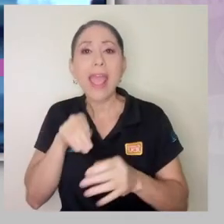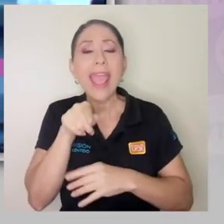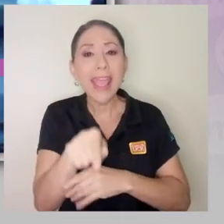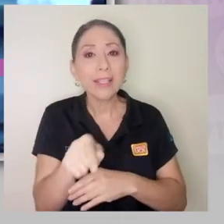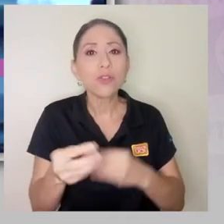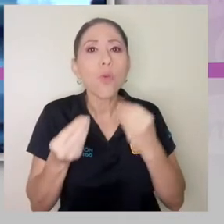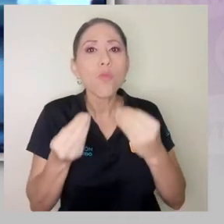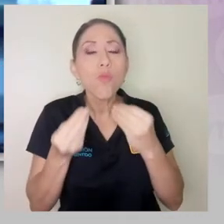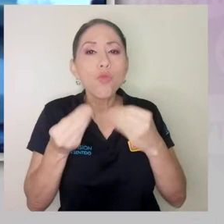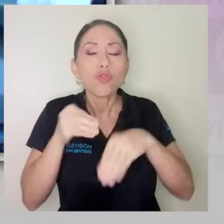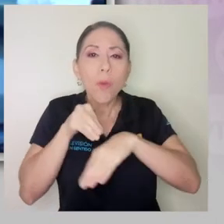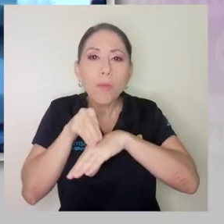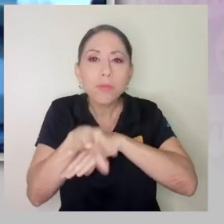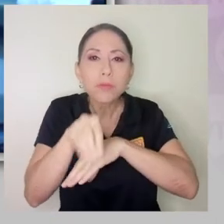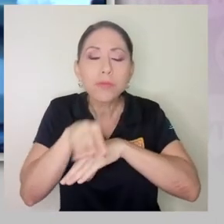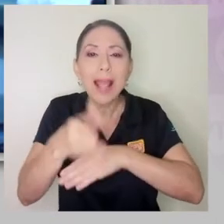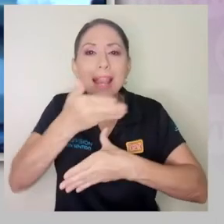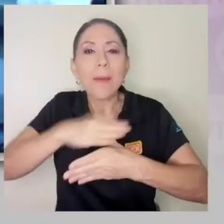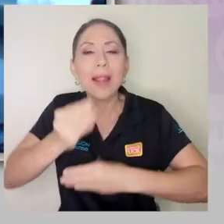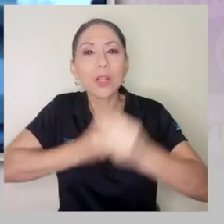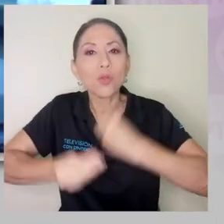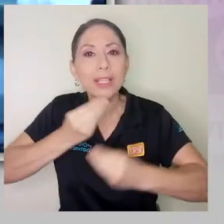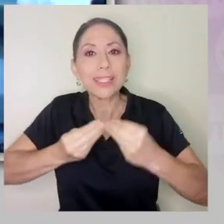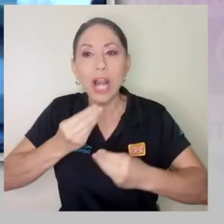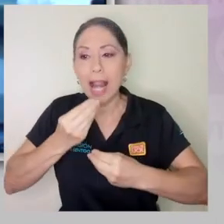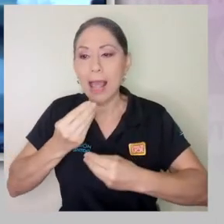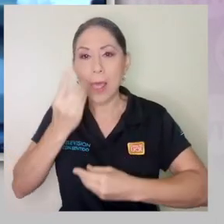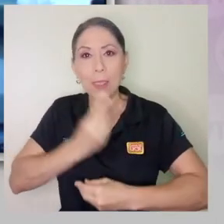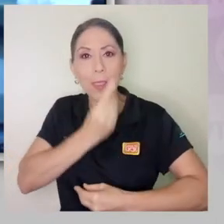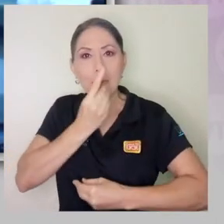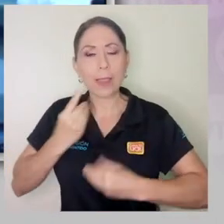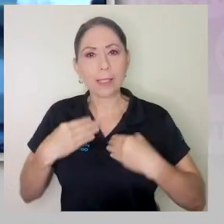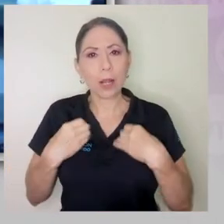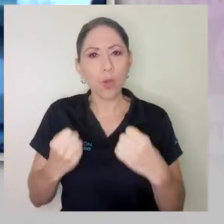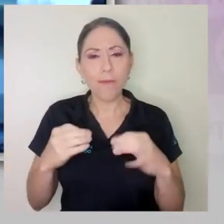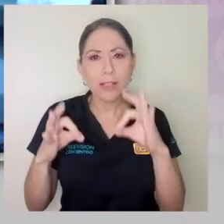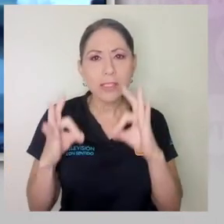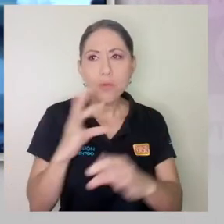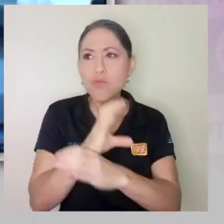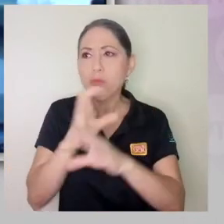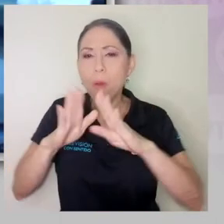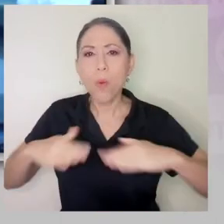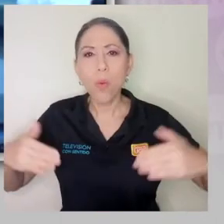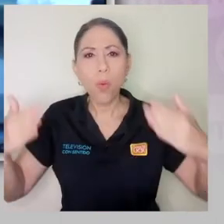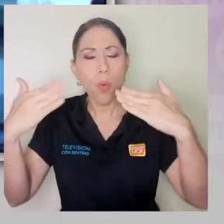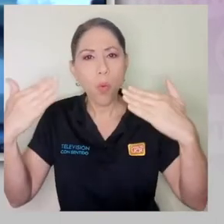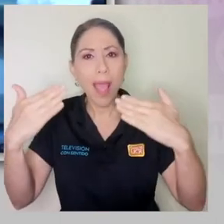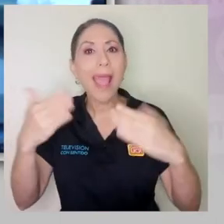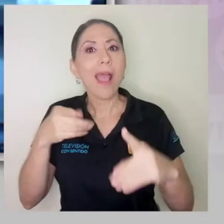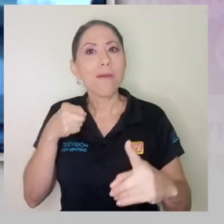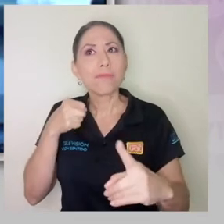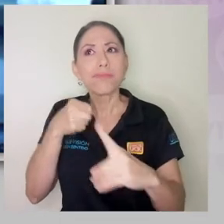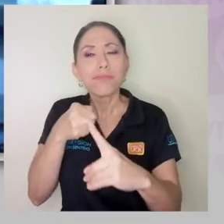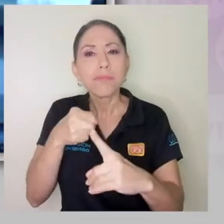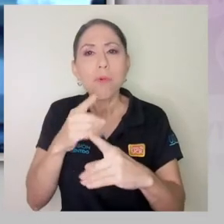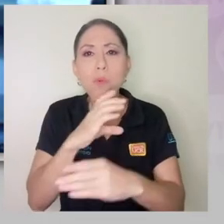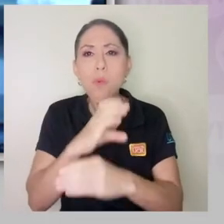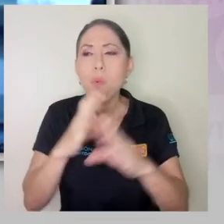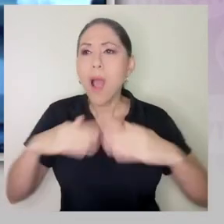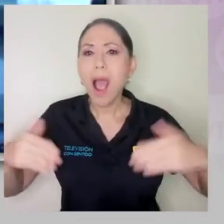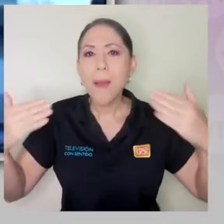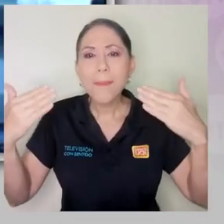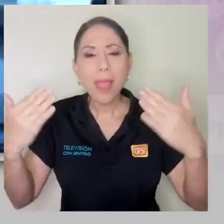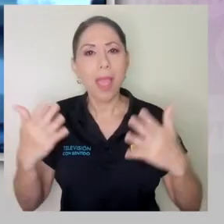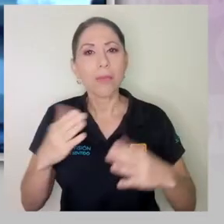parte nutricional, dietas saludables y sostenibles, pero también directamente sobre el ambiente, sobre el agua, sobre el fin de la pobreza y